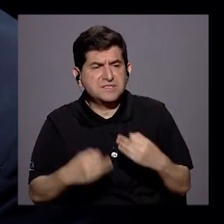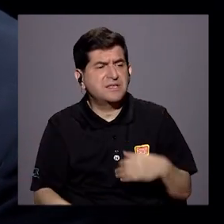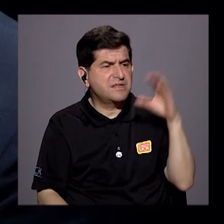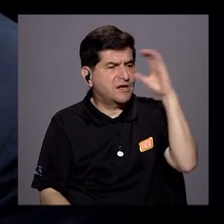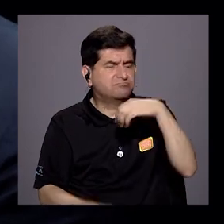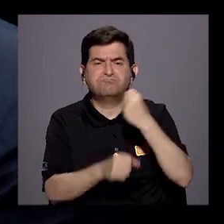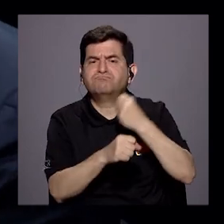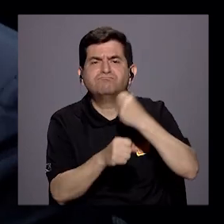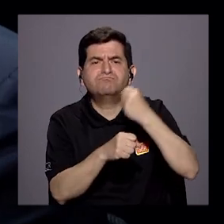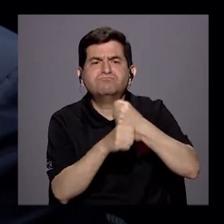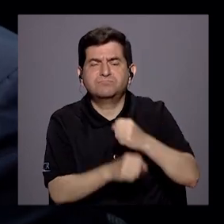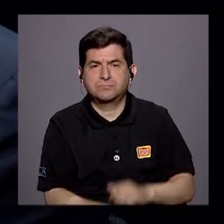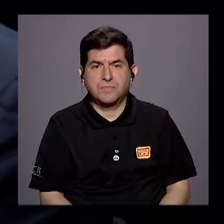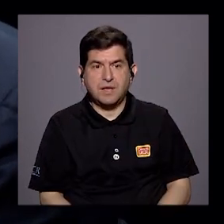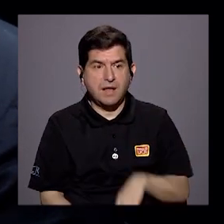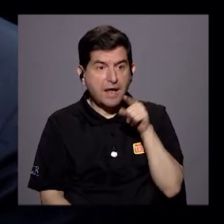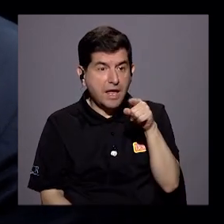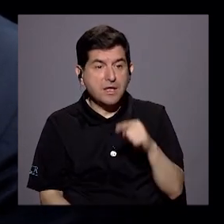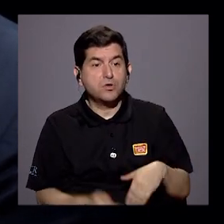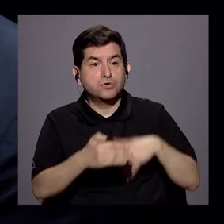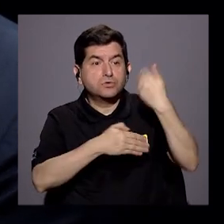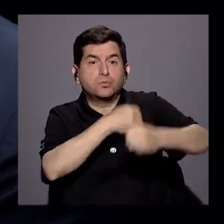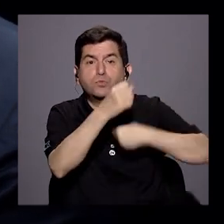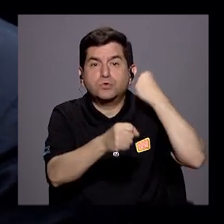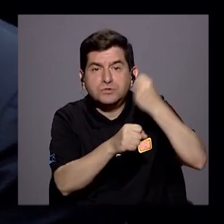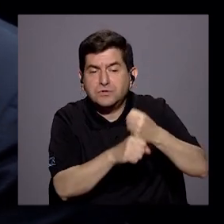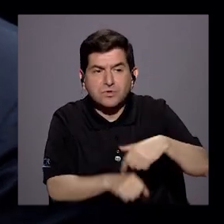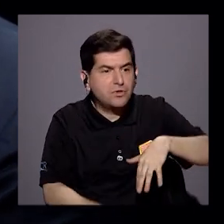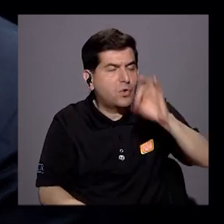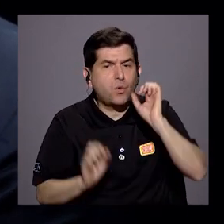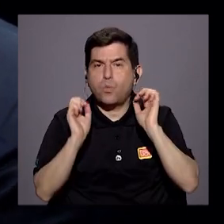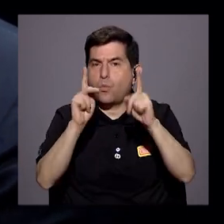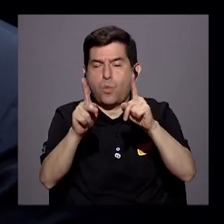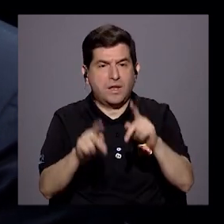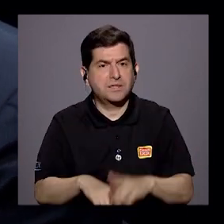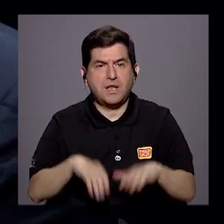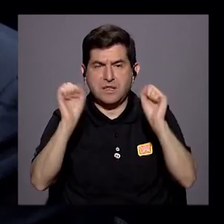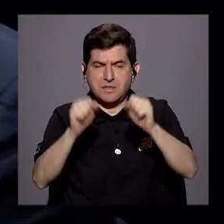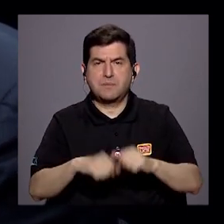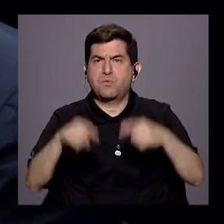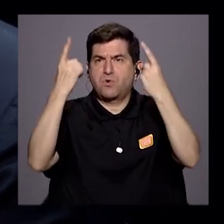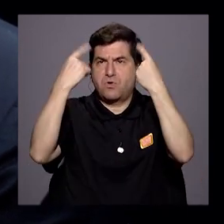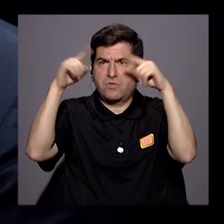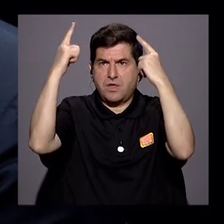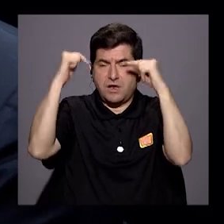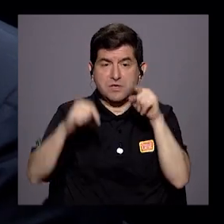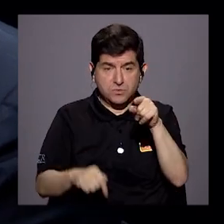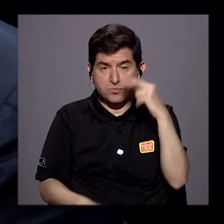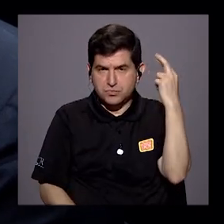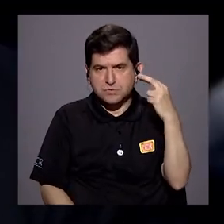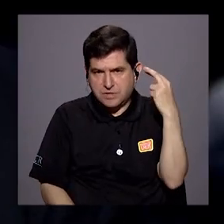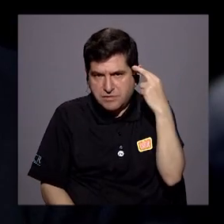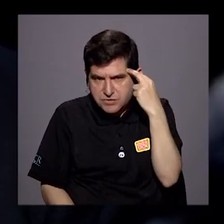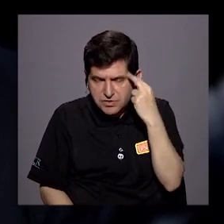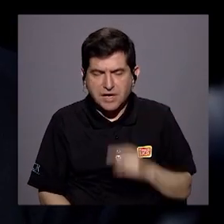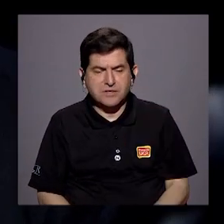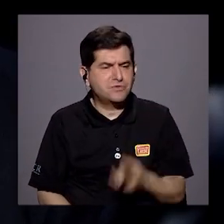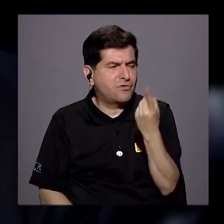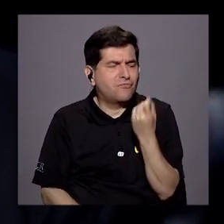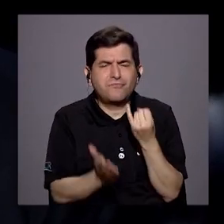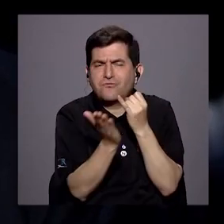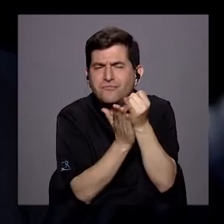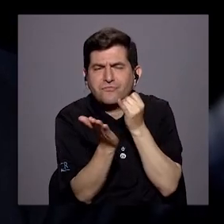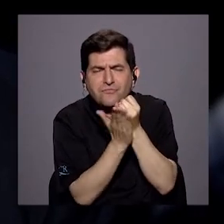decidían buscar trabajo y son esos los que años después no encuentran la posibilidad de realizarse en el marco de la reflexión suyo de la